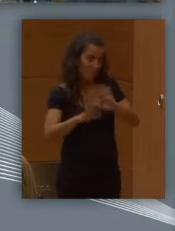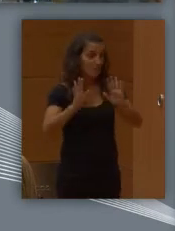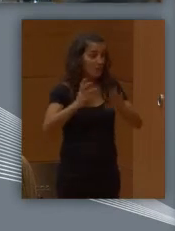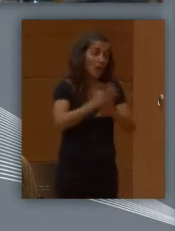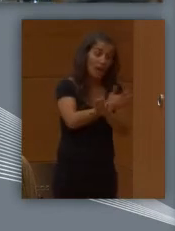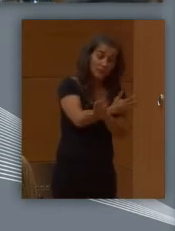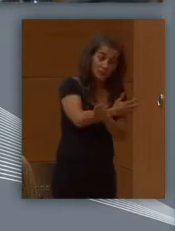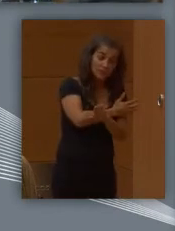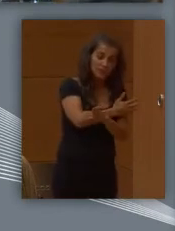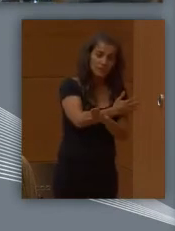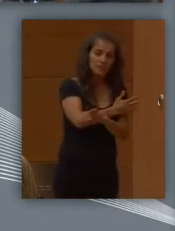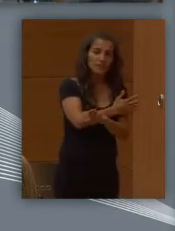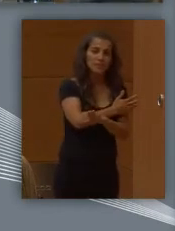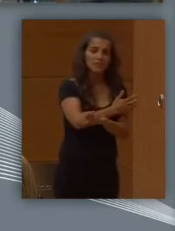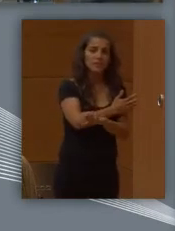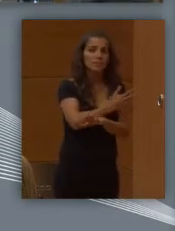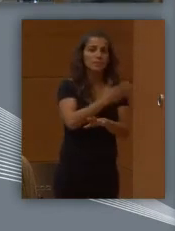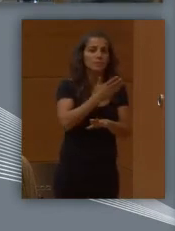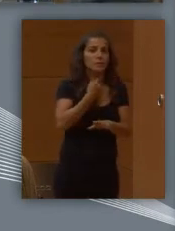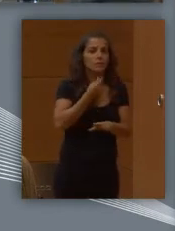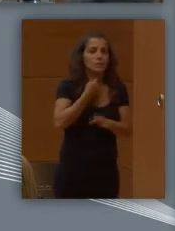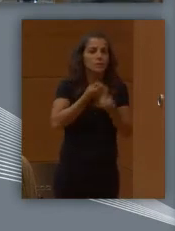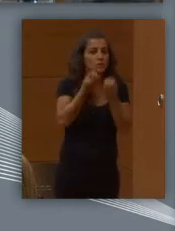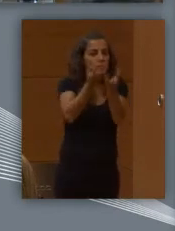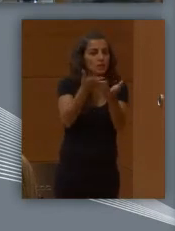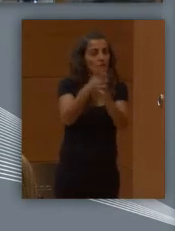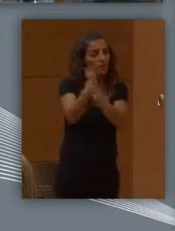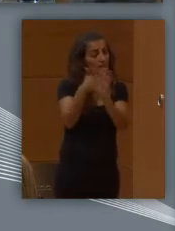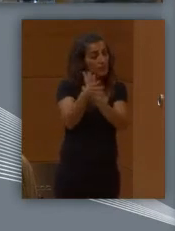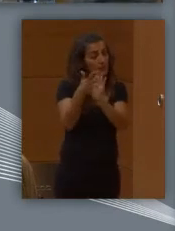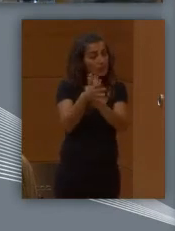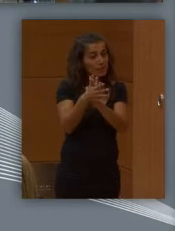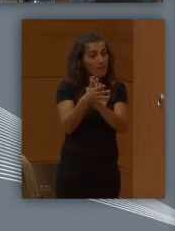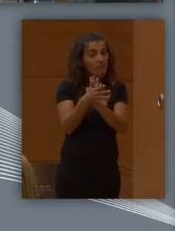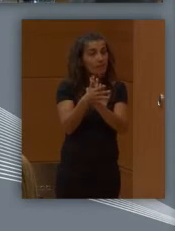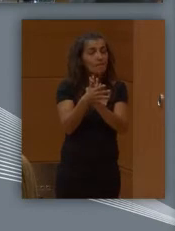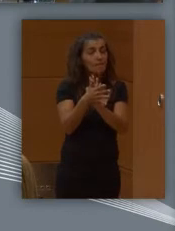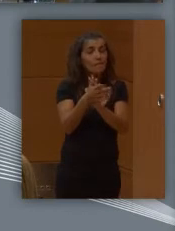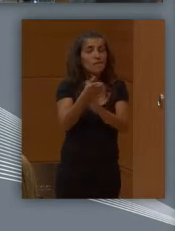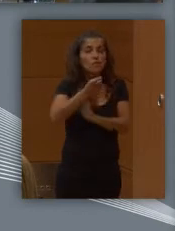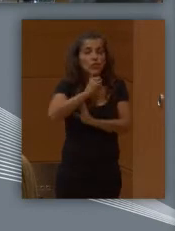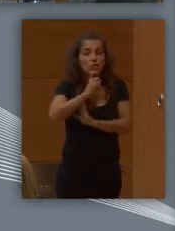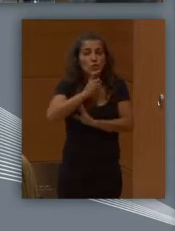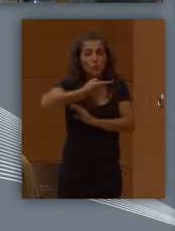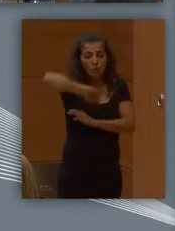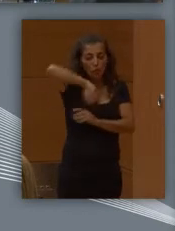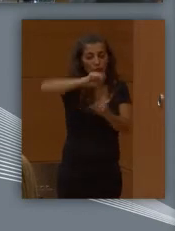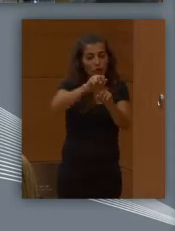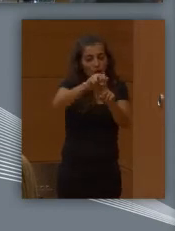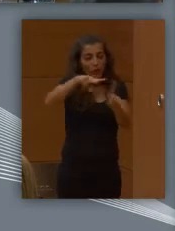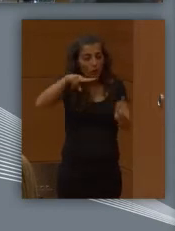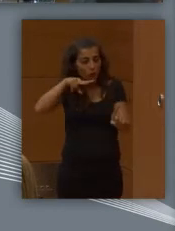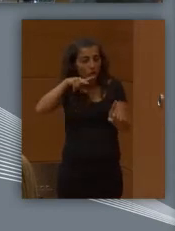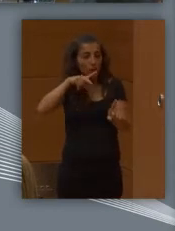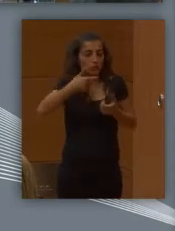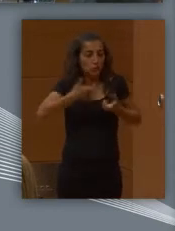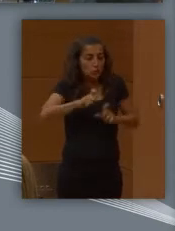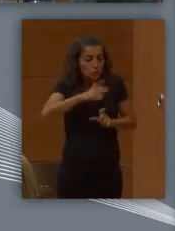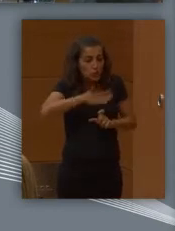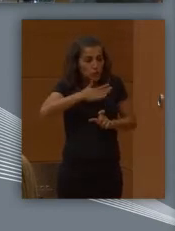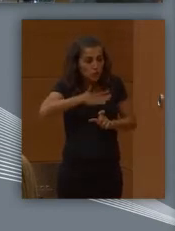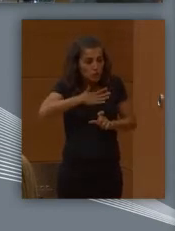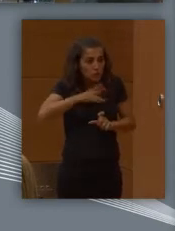eso, me gustaría explicarles cómo pensamos nosotros la tecnología desde nuestro